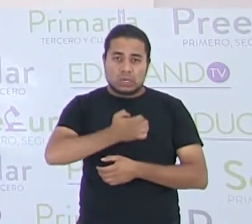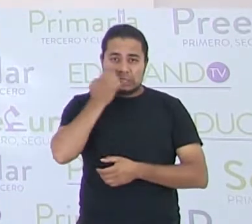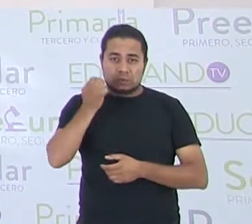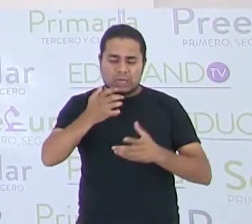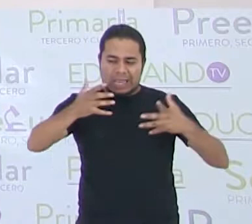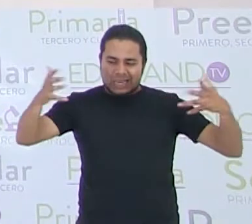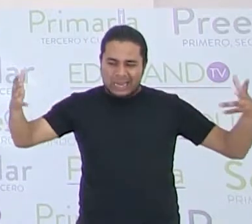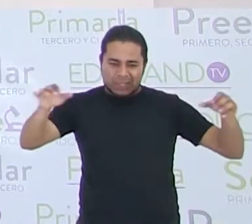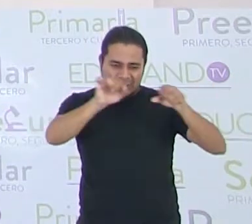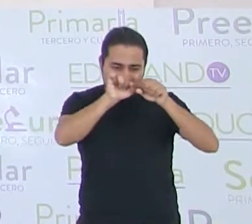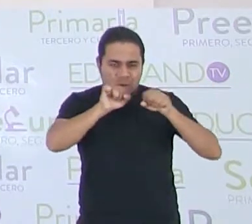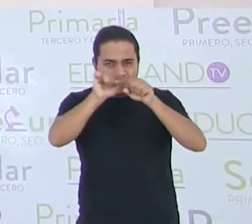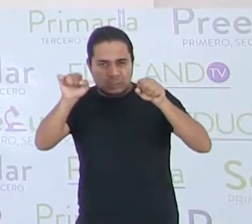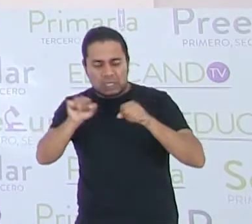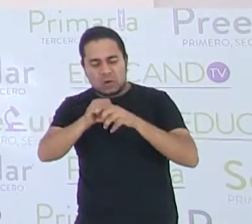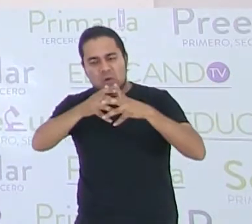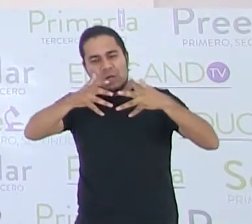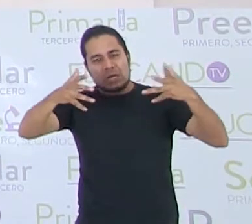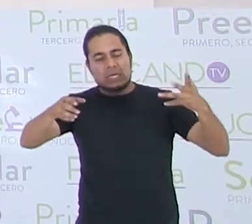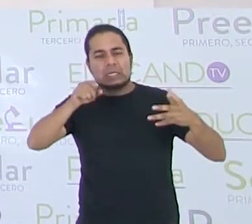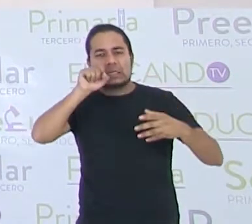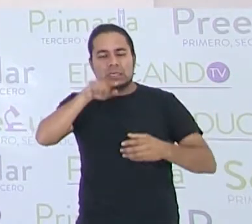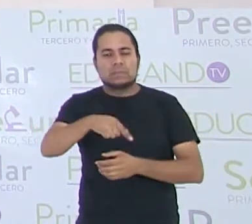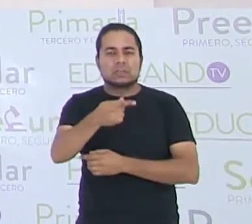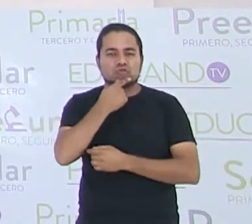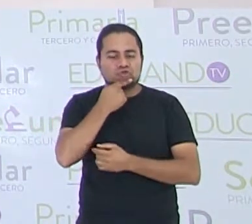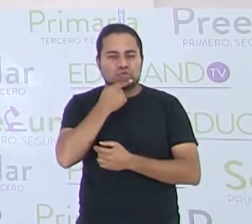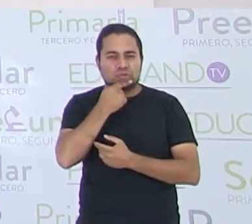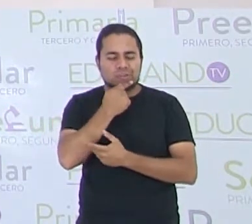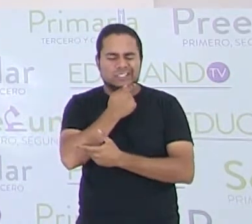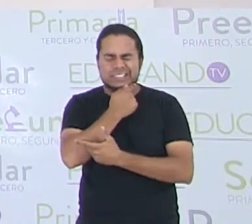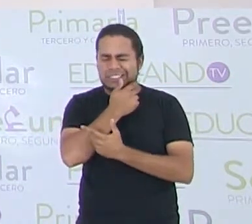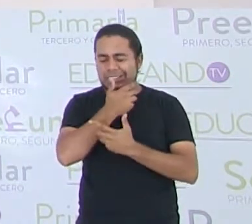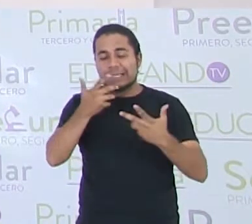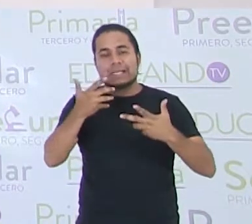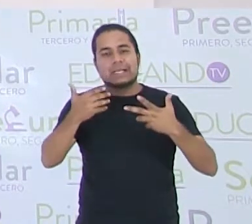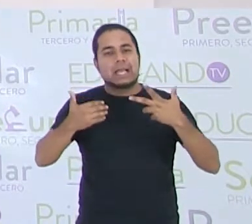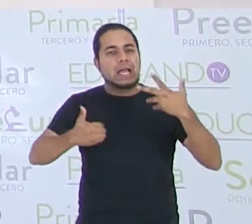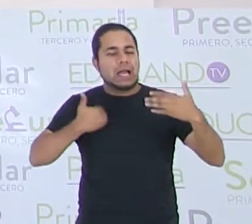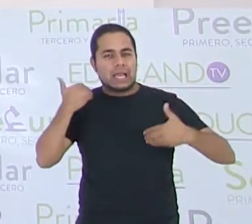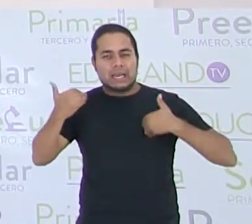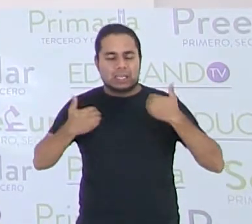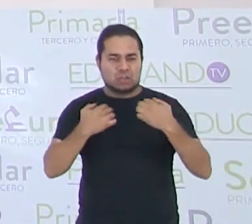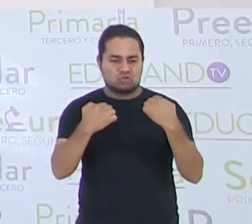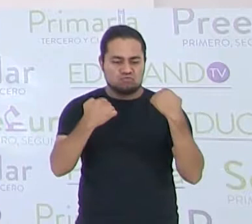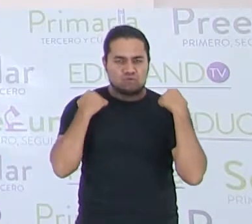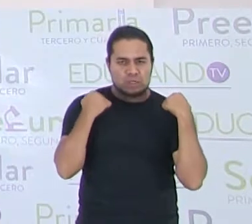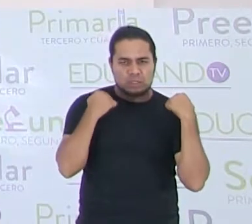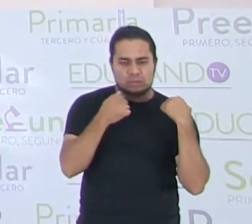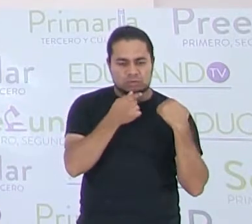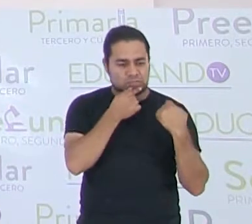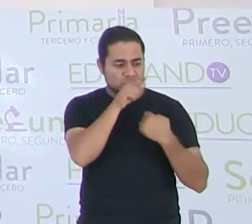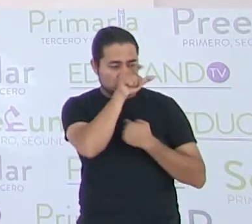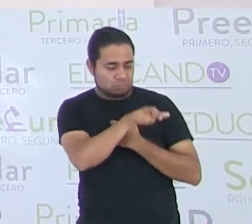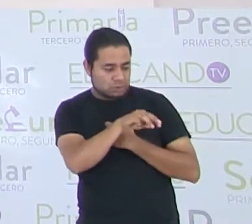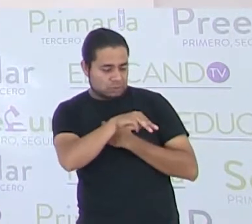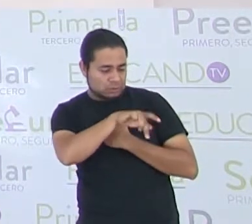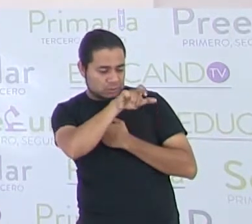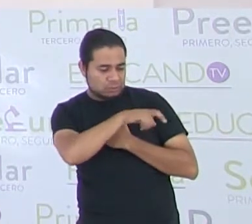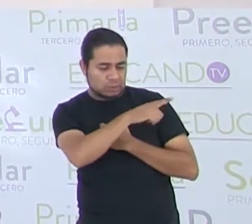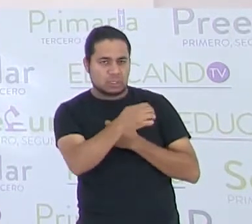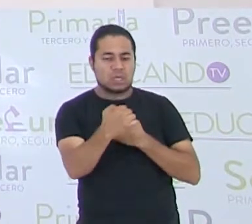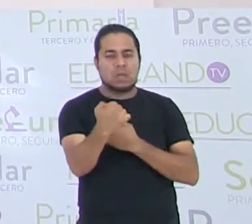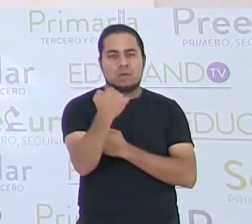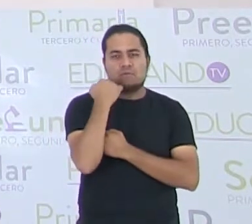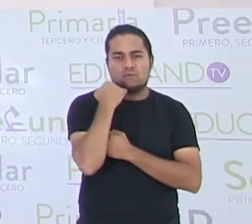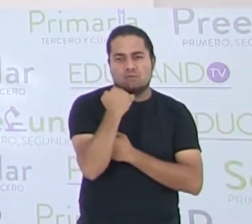muy amplios y niños extremadamente alegres y fuertes, había un niño llamado Max, que era